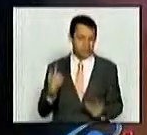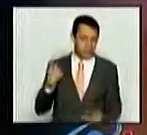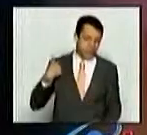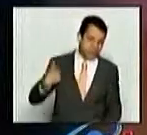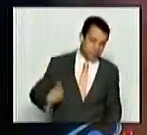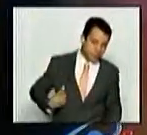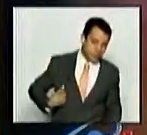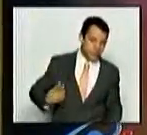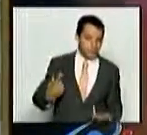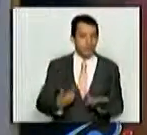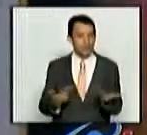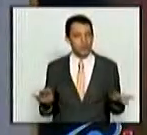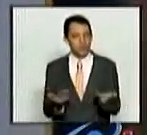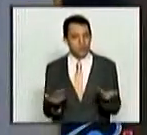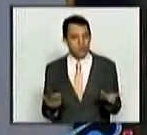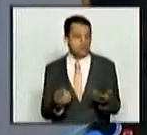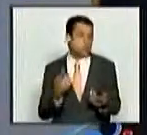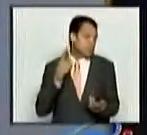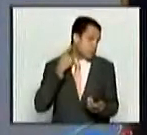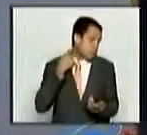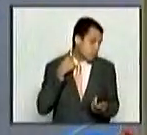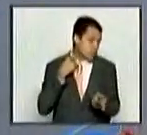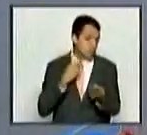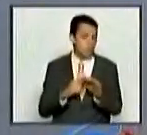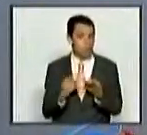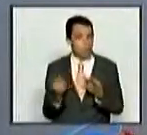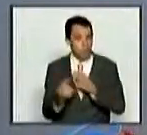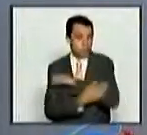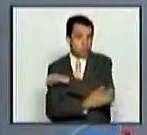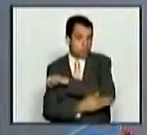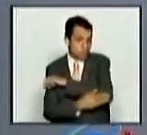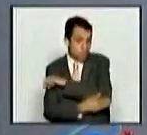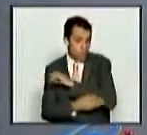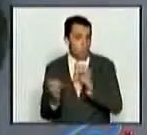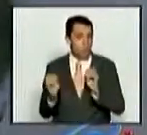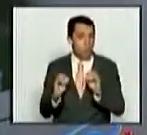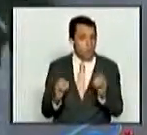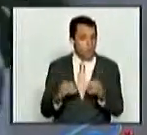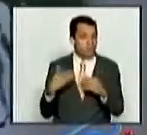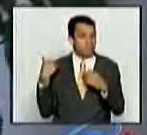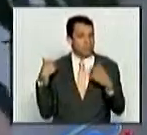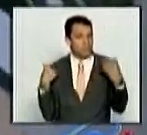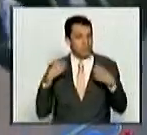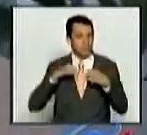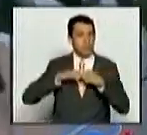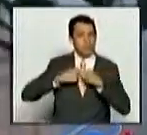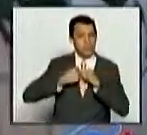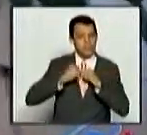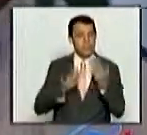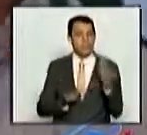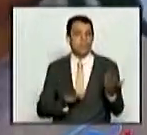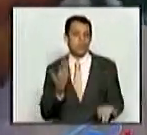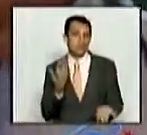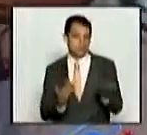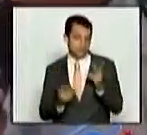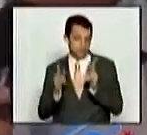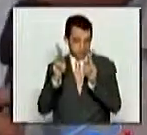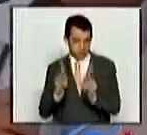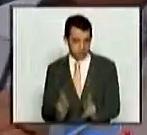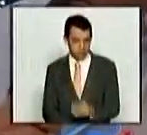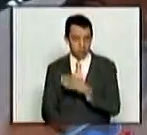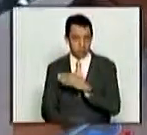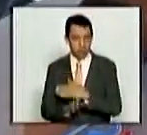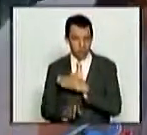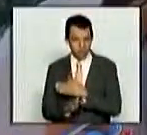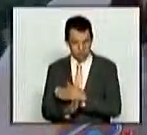pero puede ser un dolor crónico a nivel del codo, a nivel del hombro. De acuerdo a la historia clínica, se inicia